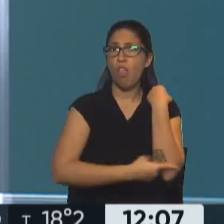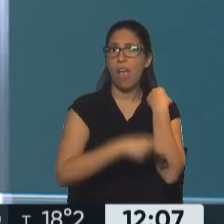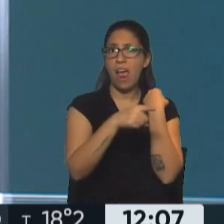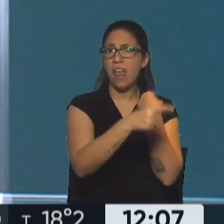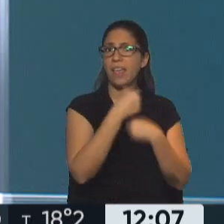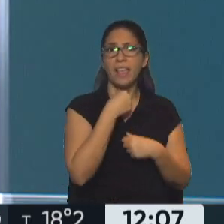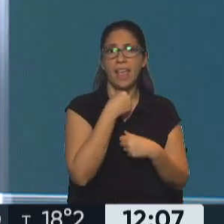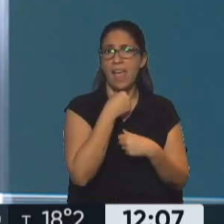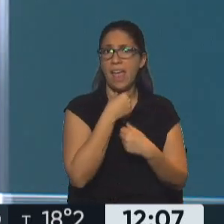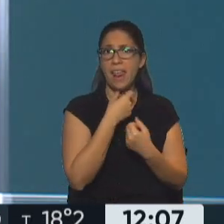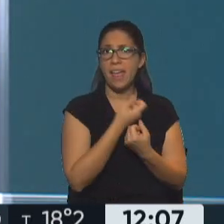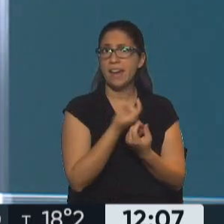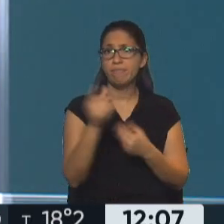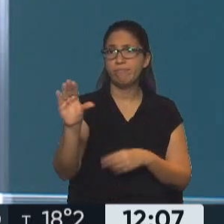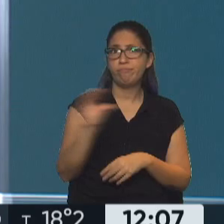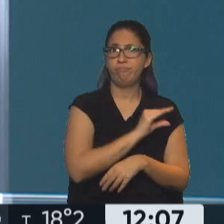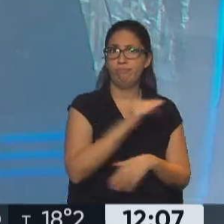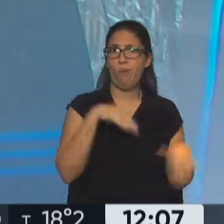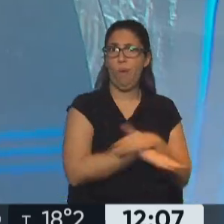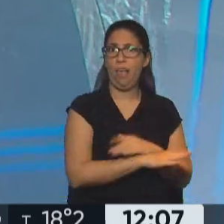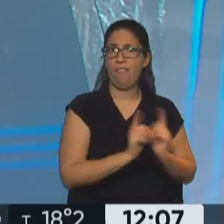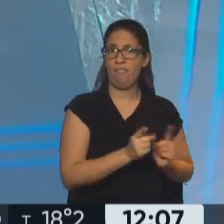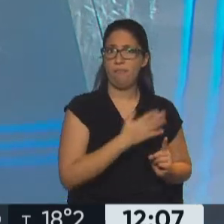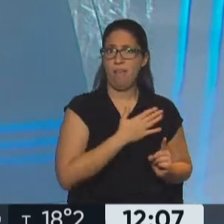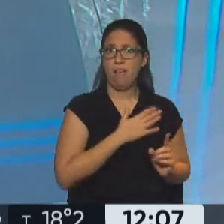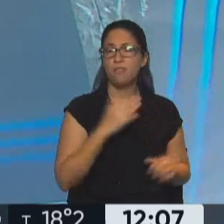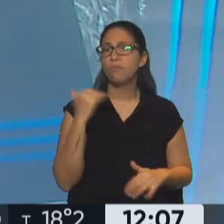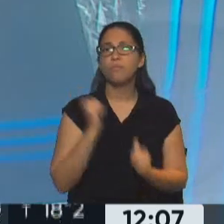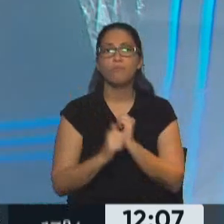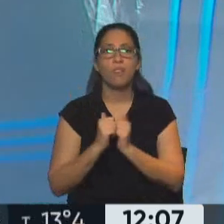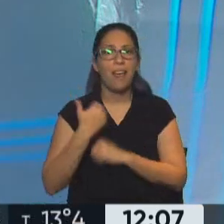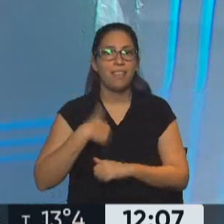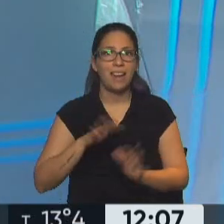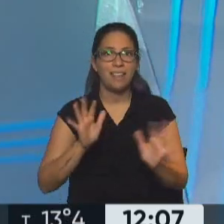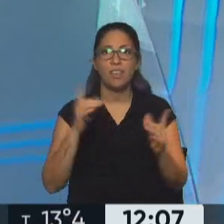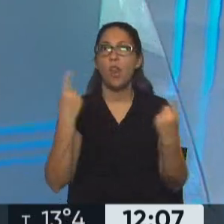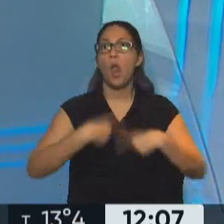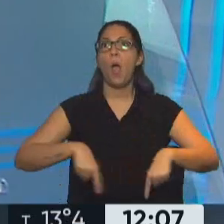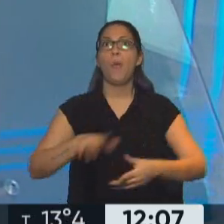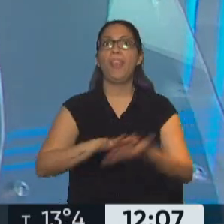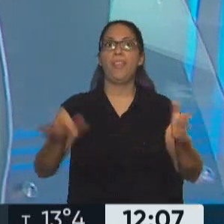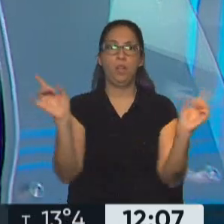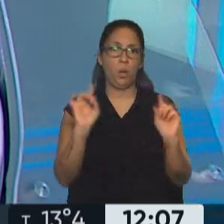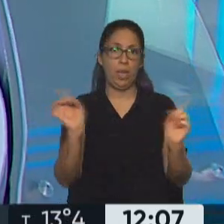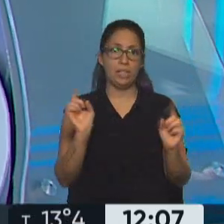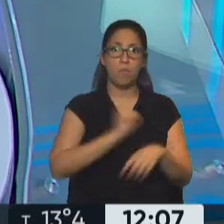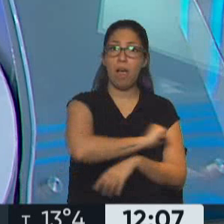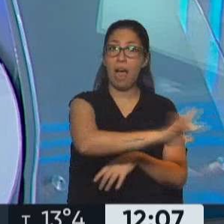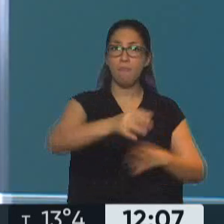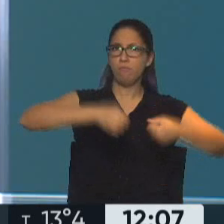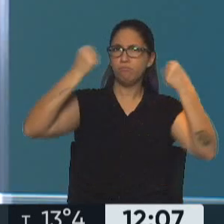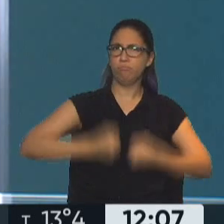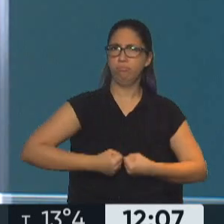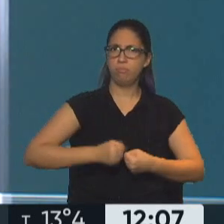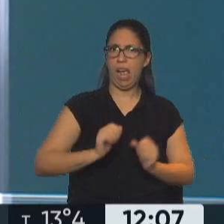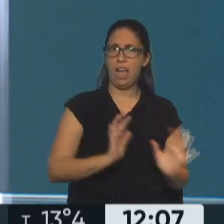quieren quedarse con la mayor porción. Digo, esto ha ocurrido en la historia de la República Argentina. No es novedad que el sector agropecuario se plantee de esta manera.